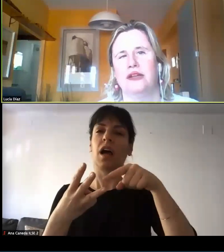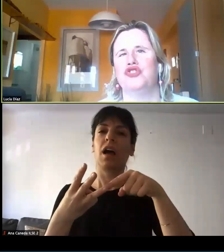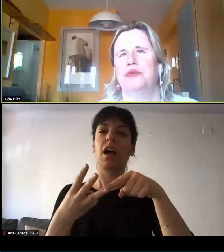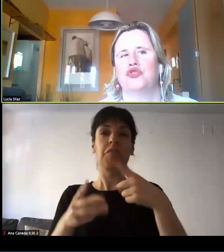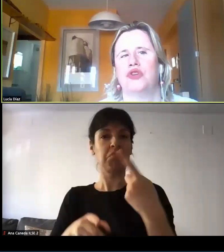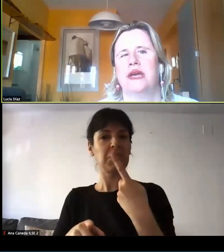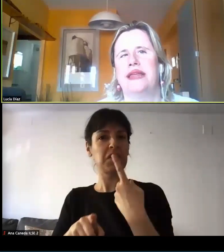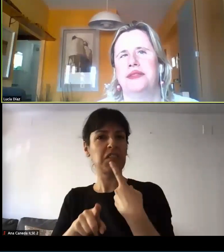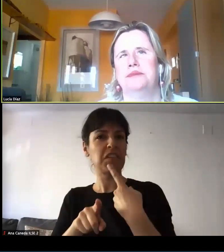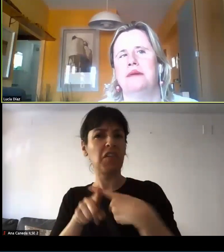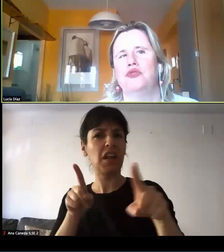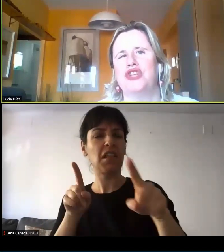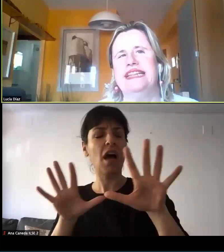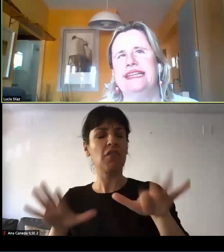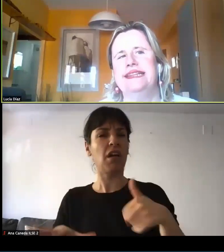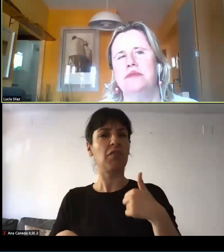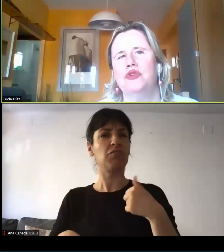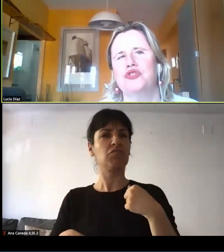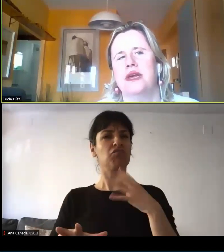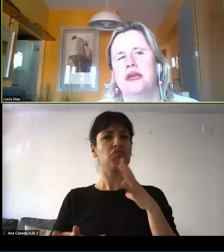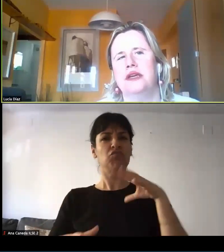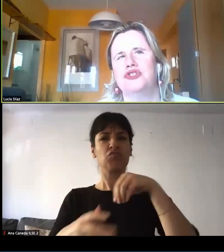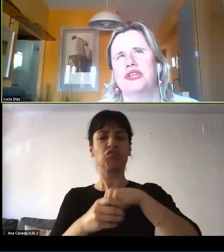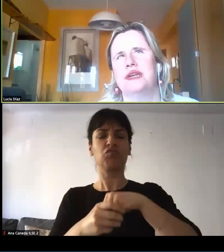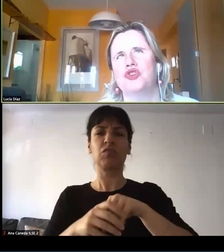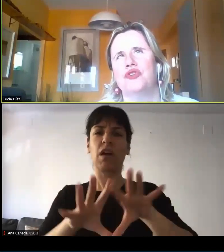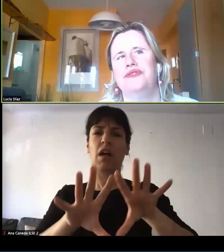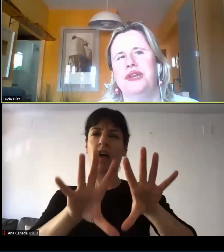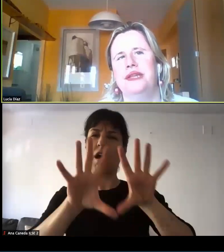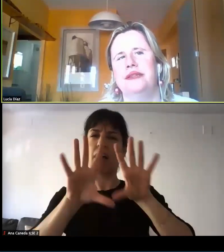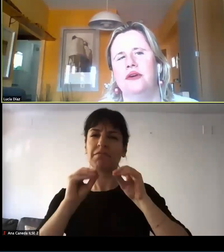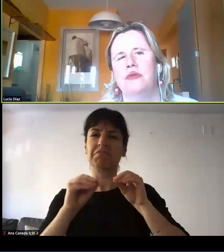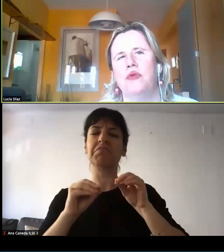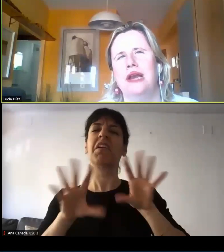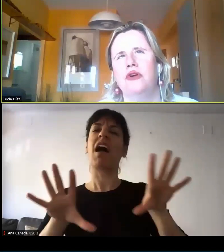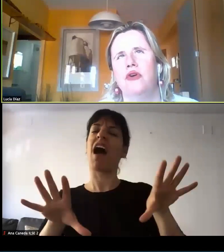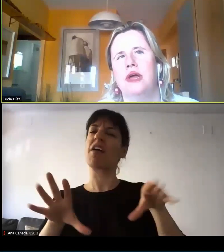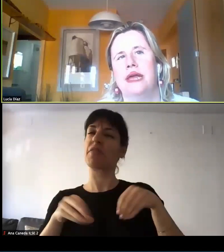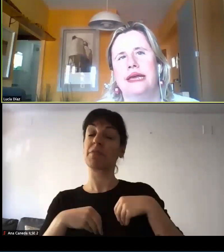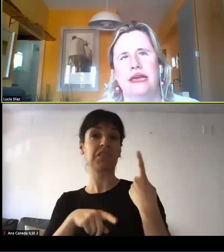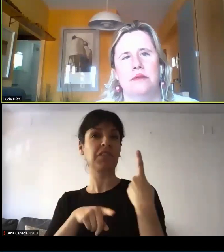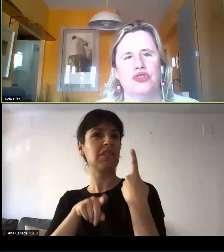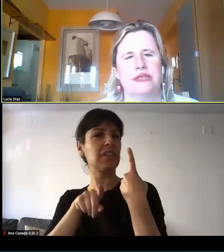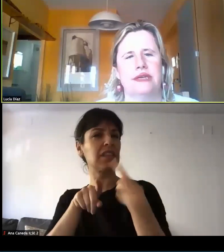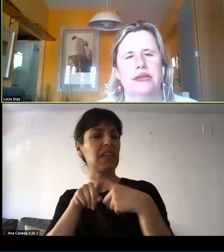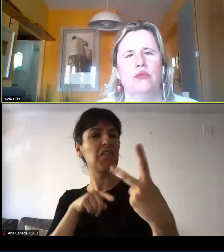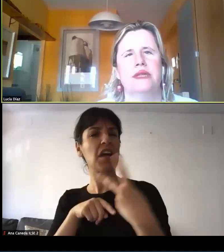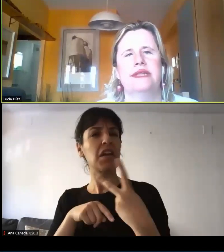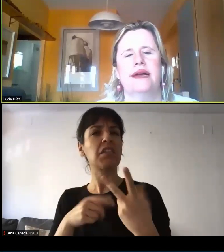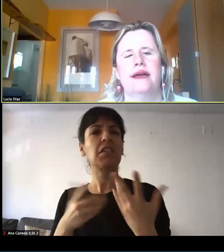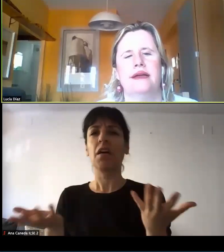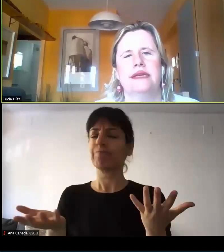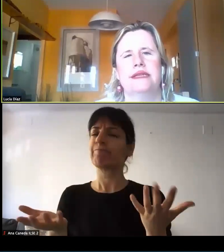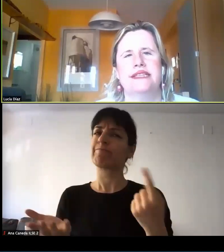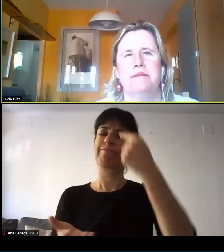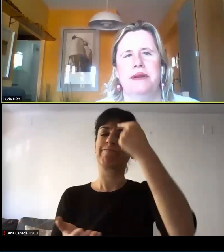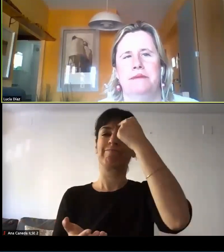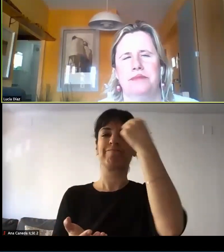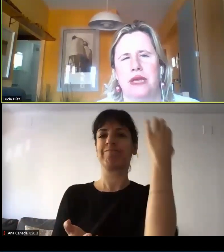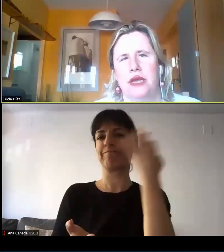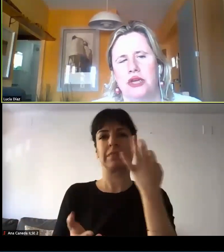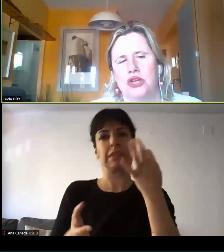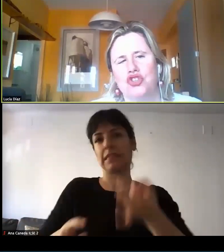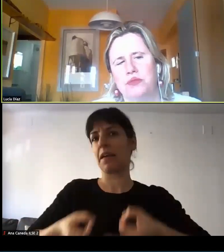más inclusivos. Aceptamos, entendemos y consideramos lo diferente como algo que hemos de tener en cuenta